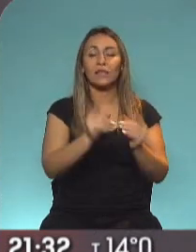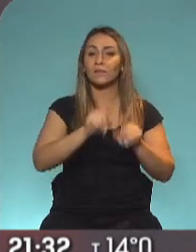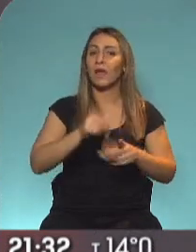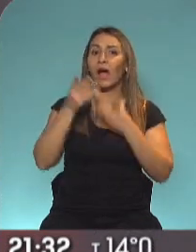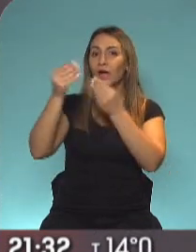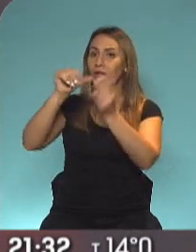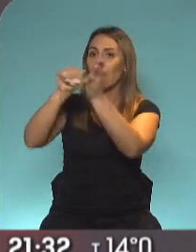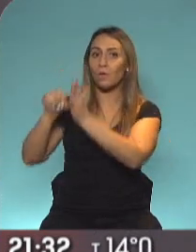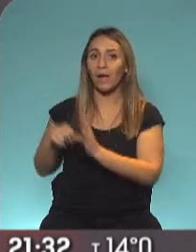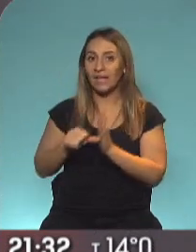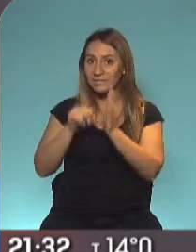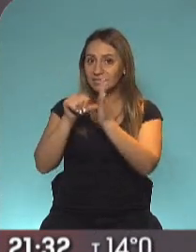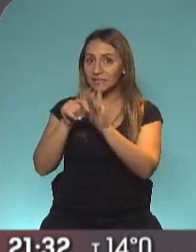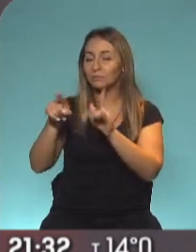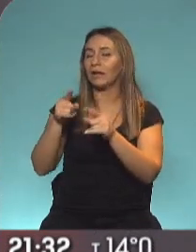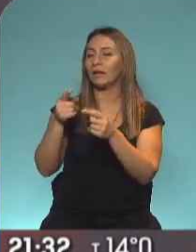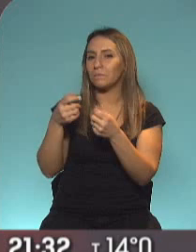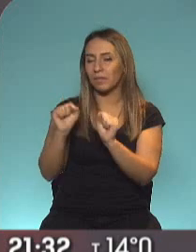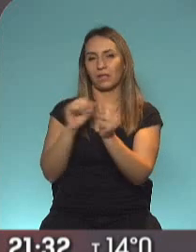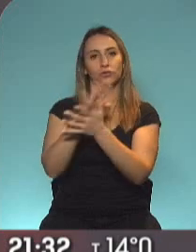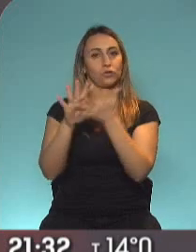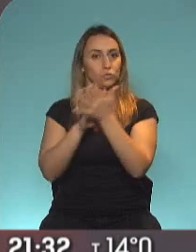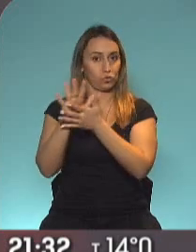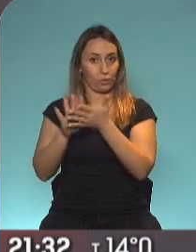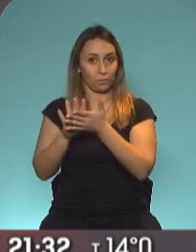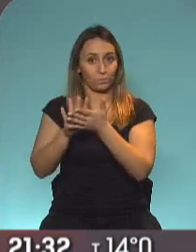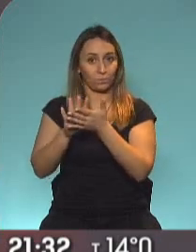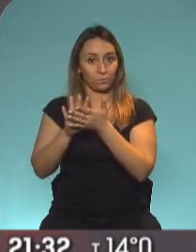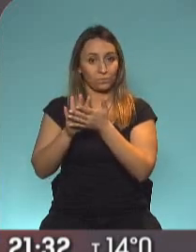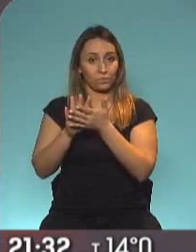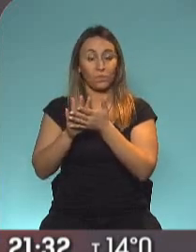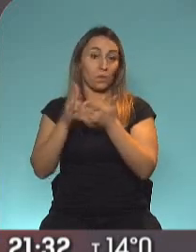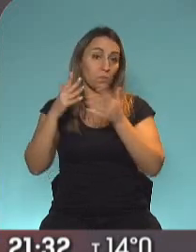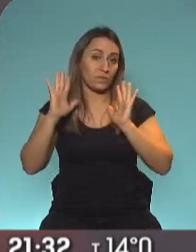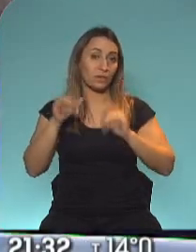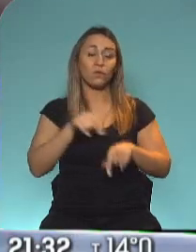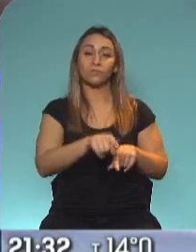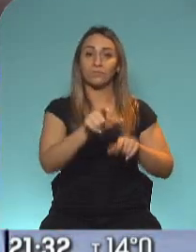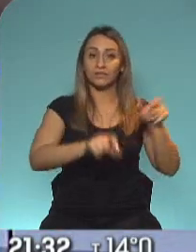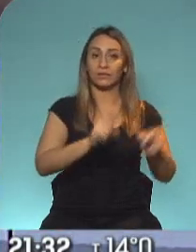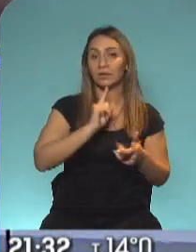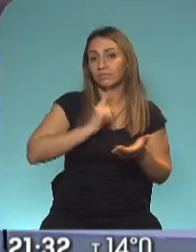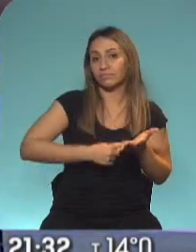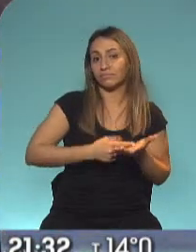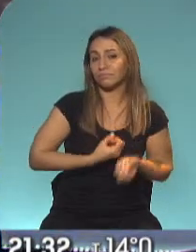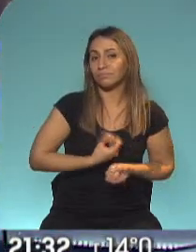una solución a esta problemática, ya sea con la repatriación voluntaria,